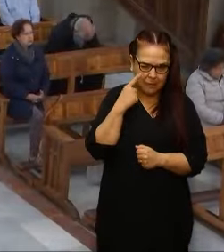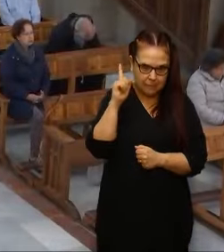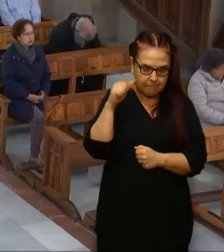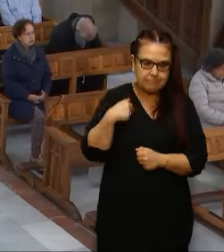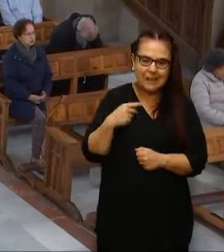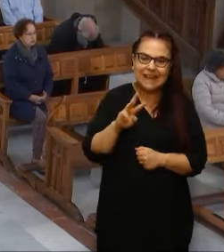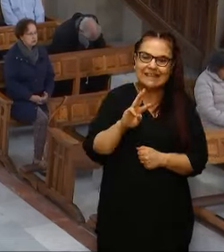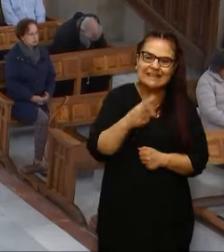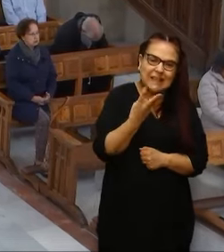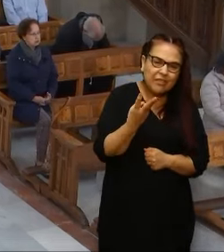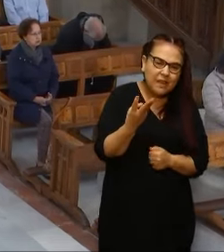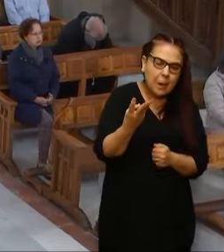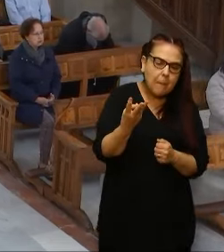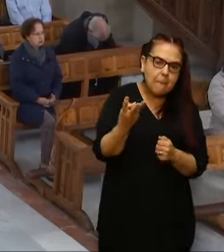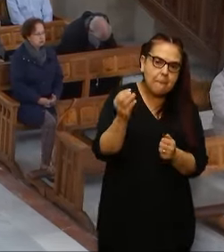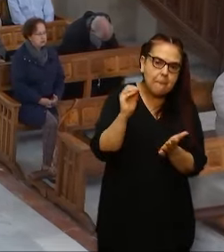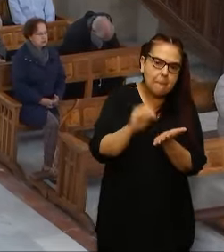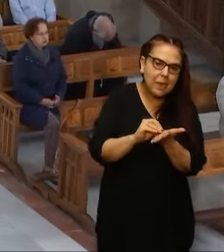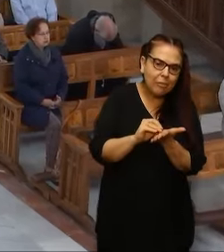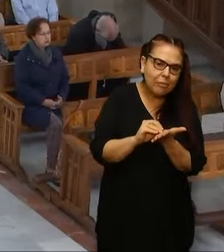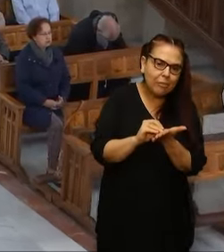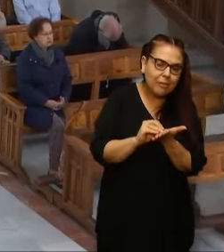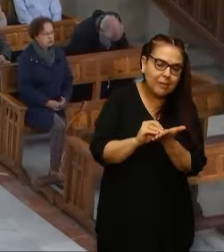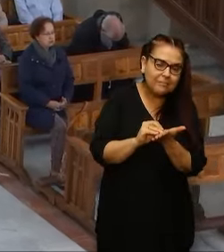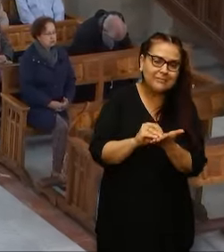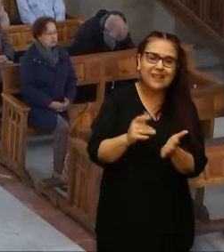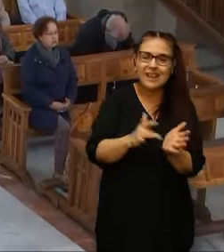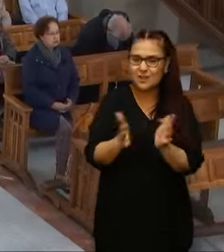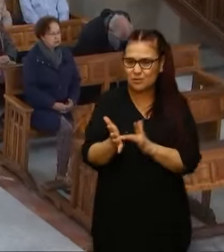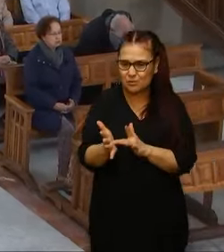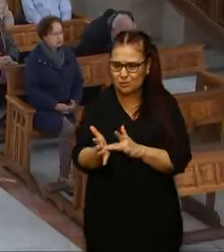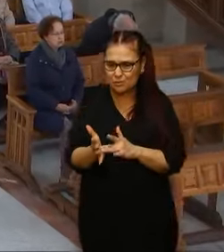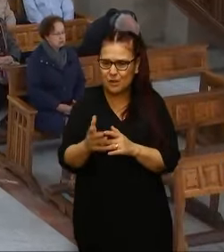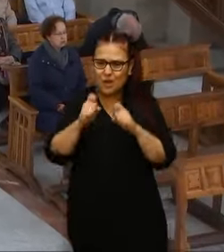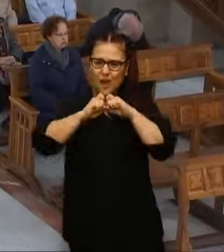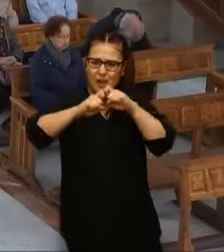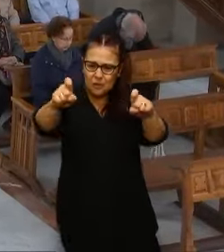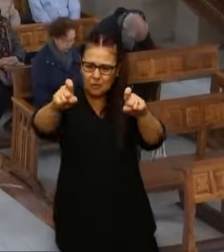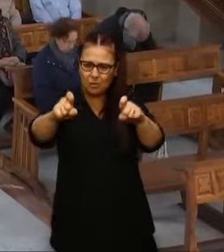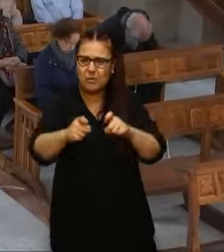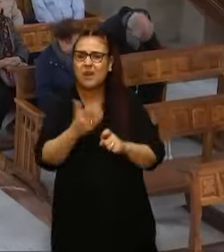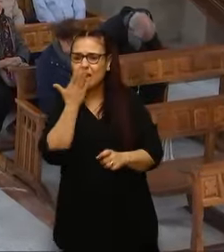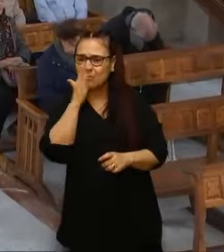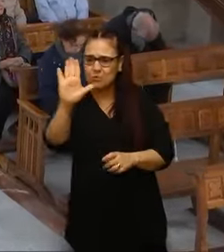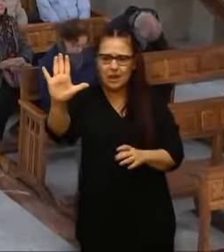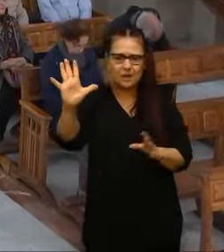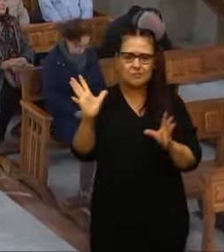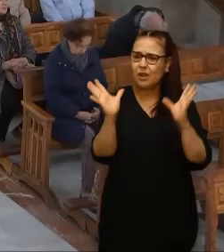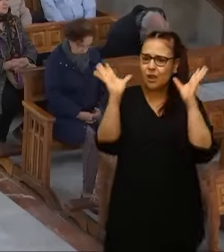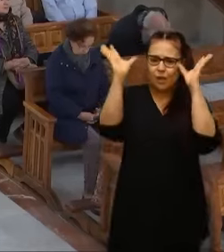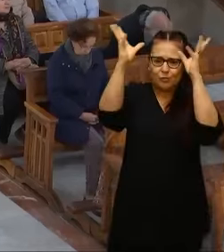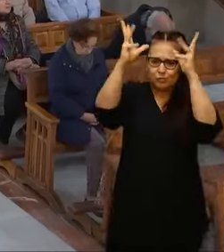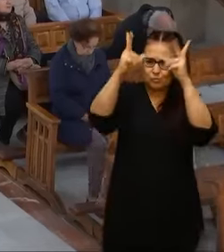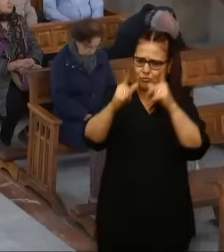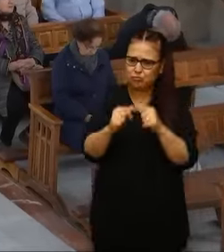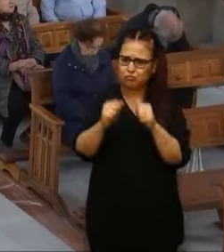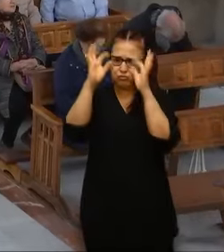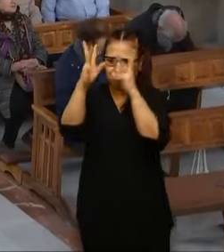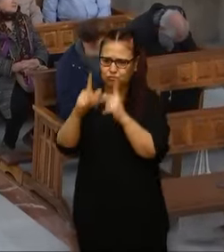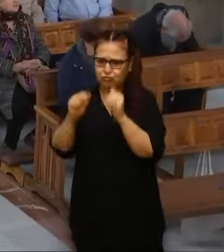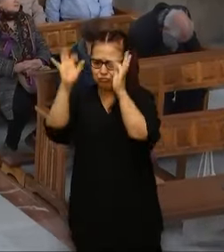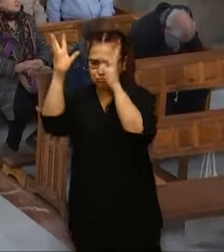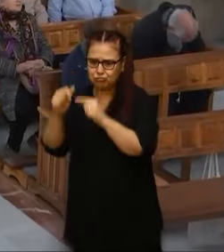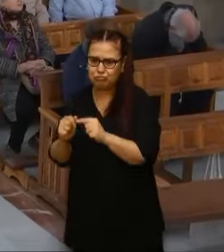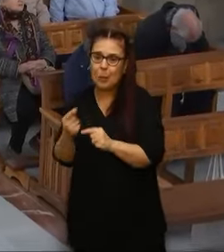vez que Jesús anuncia con pena la destrucción de Jerusalén. Serán días de venganza,